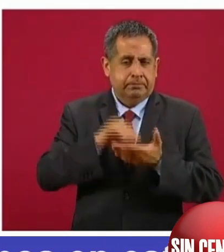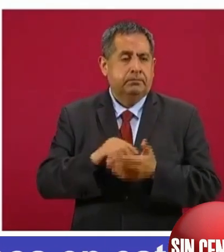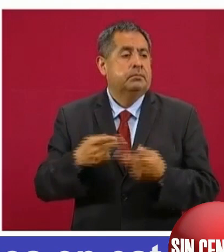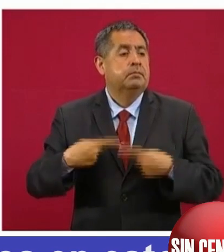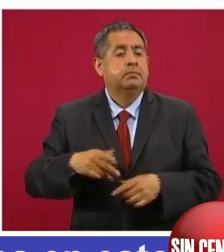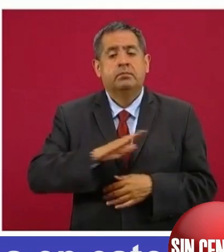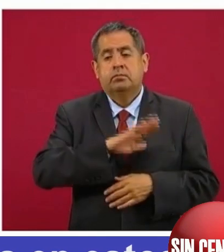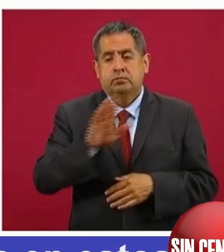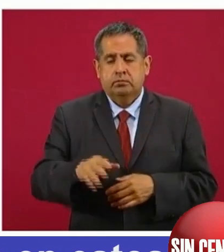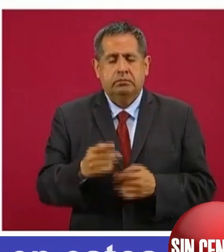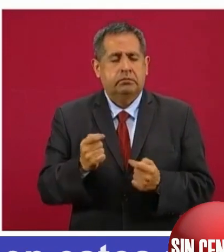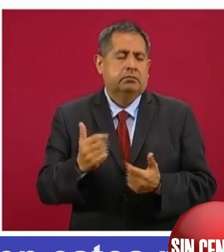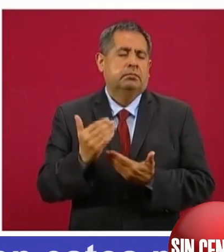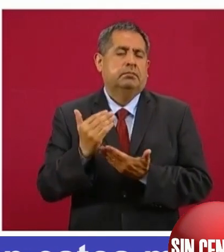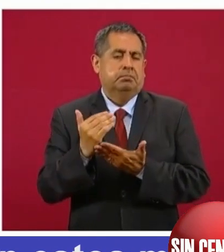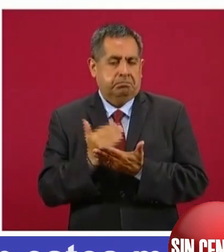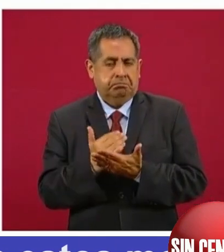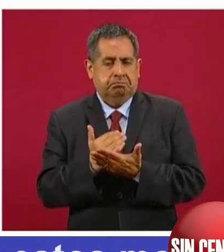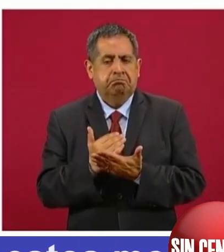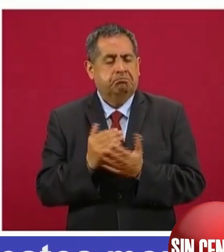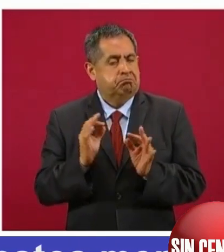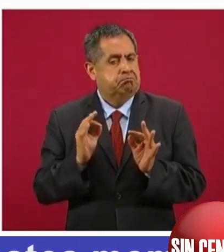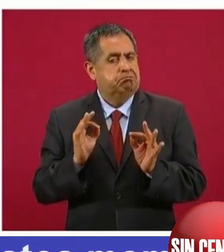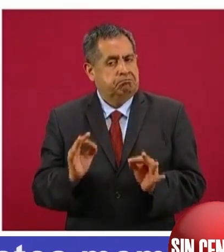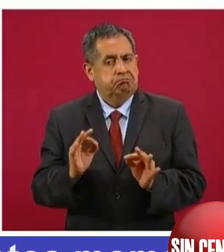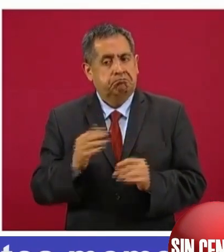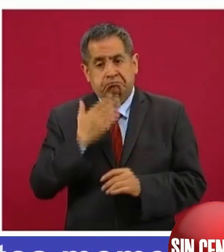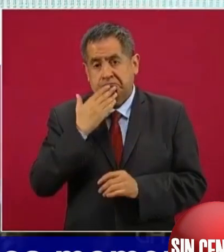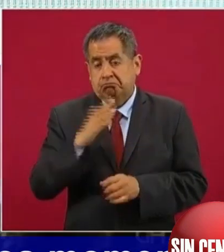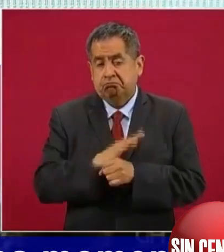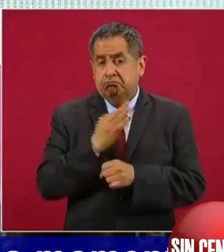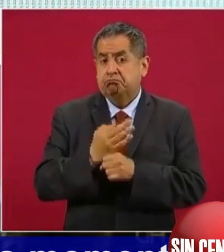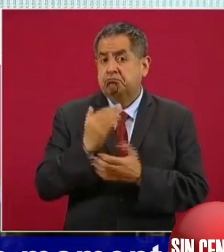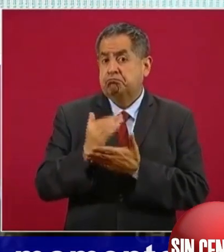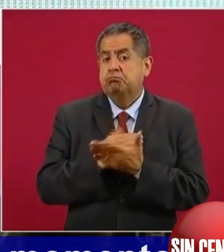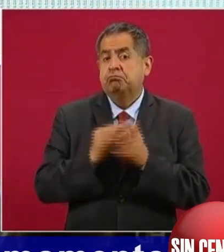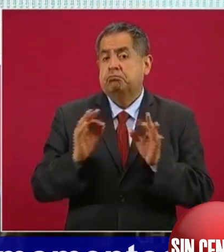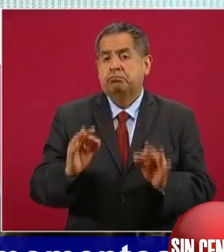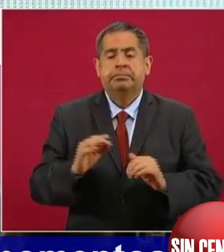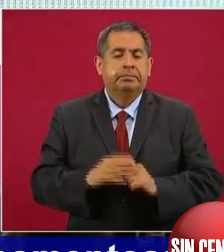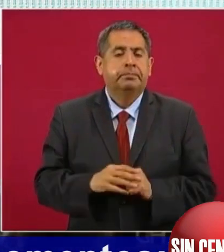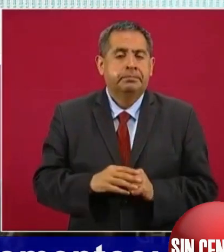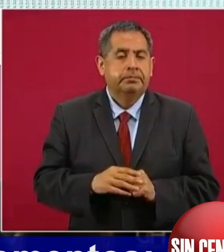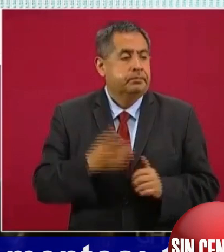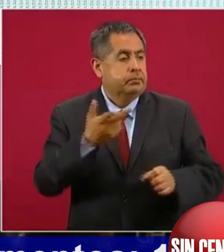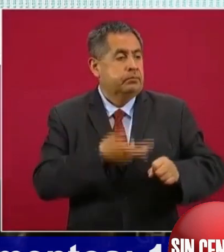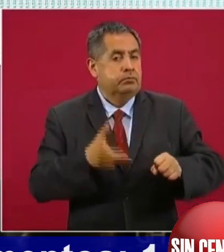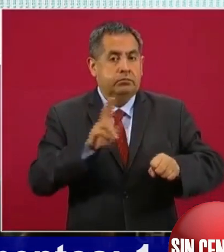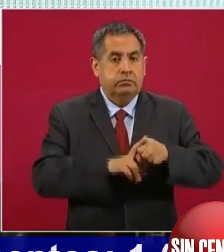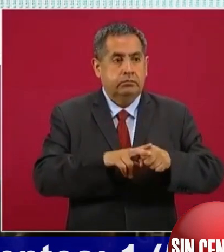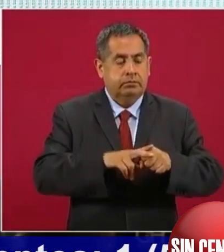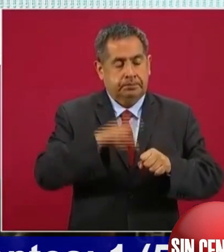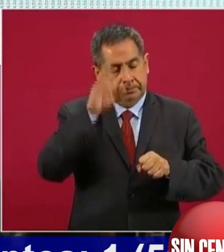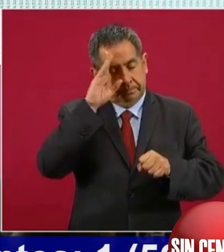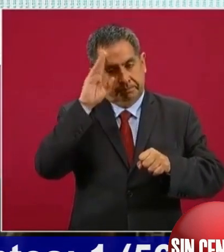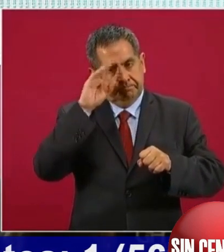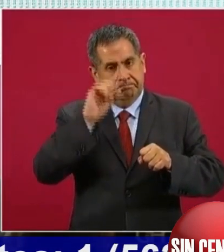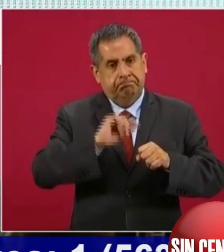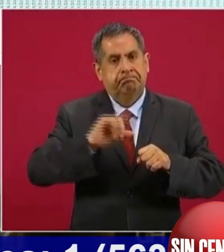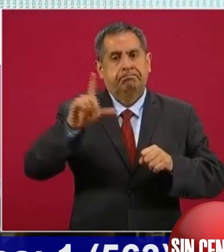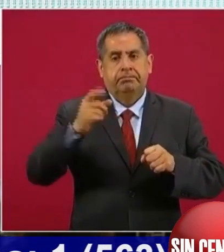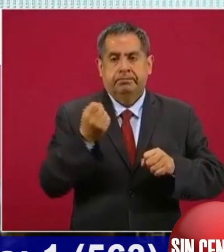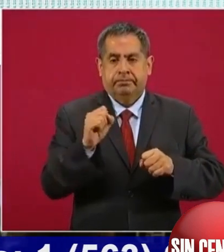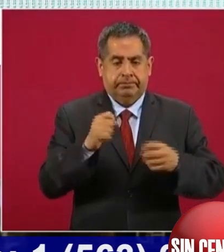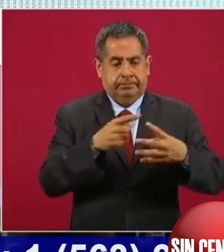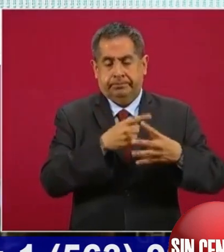mortalidad se ha reducido importantemente y la siguiente, la hospitalización tuvo un repunte también desde